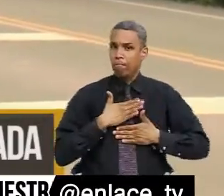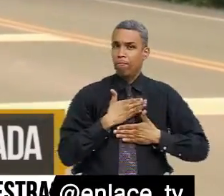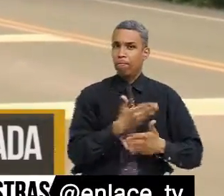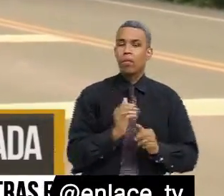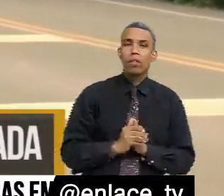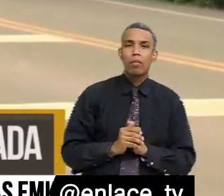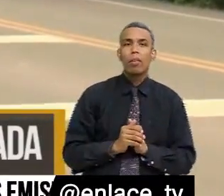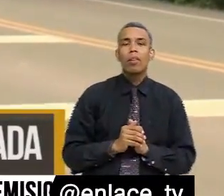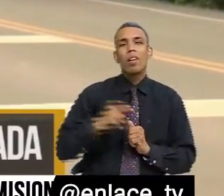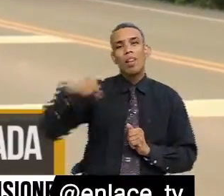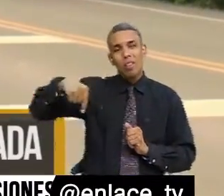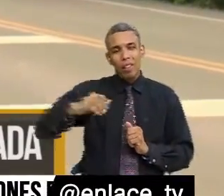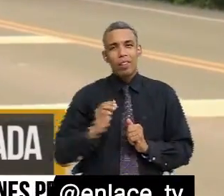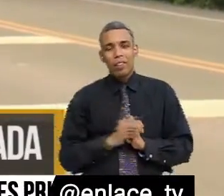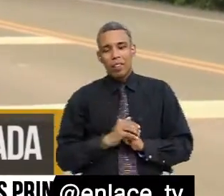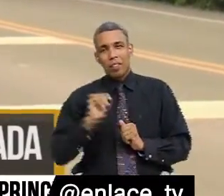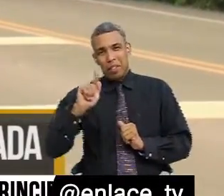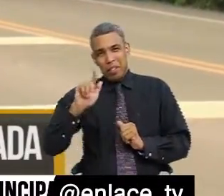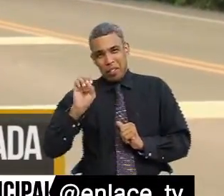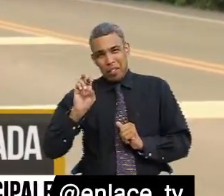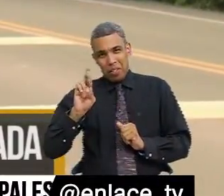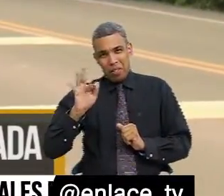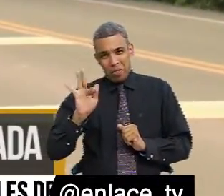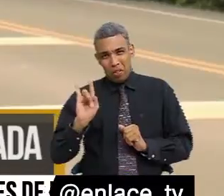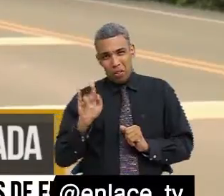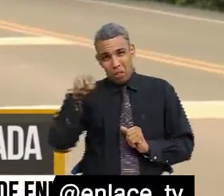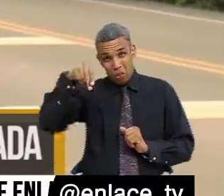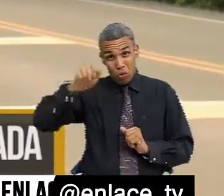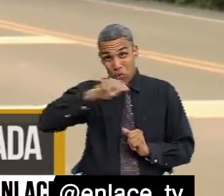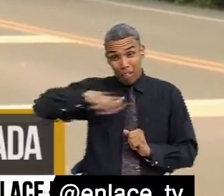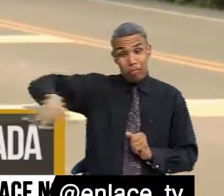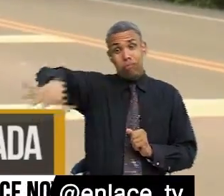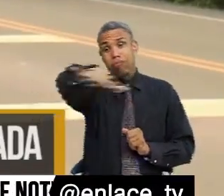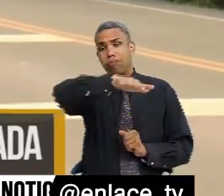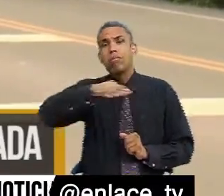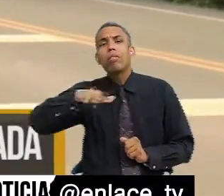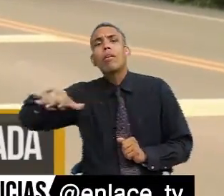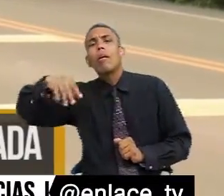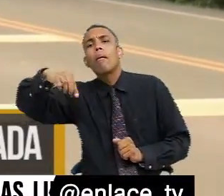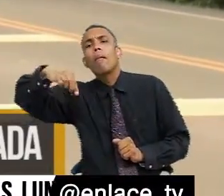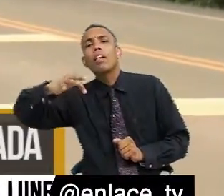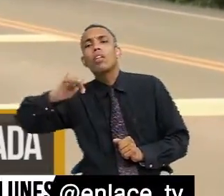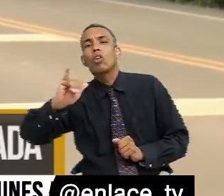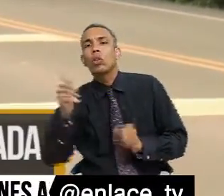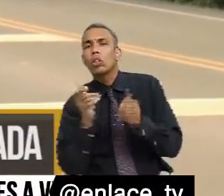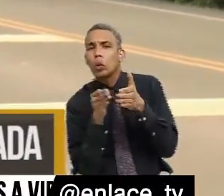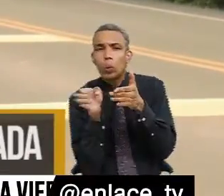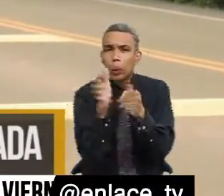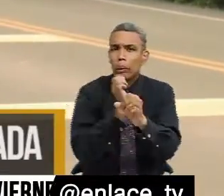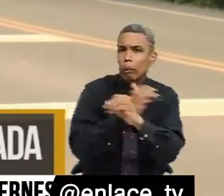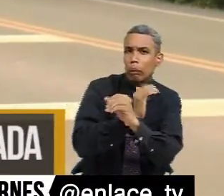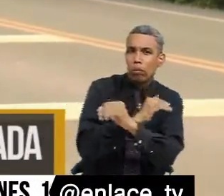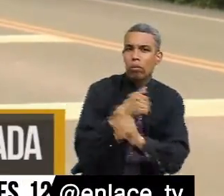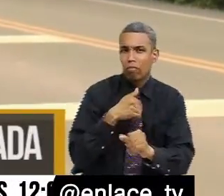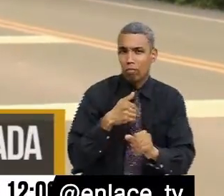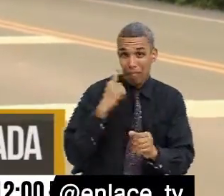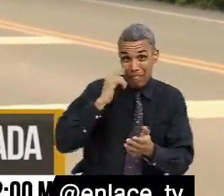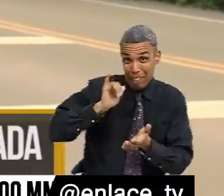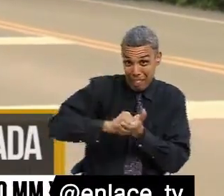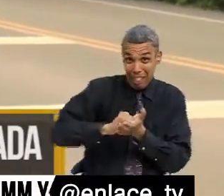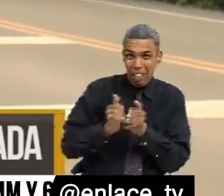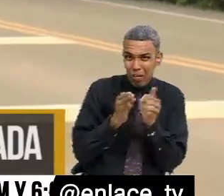La Fortuna para conocer sobre la socialización de la doble calzada Bucaramanga-Barranca Bermeja-Yondó. Con la cámara de